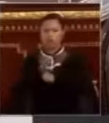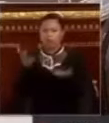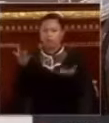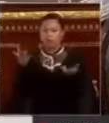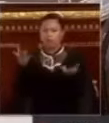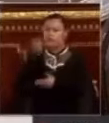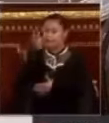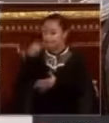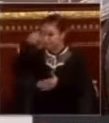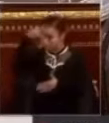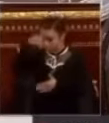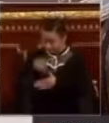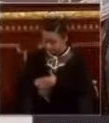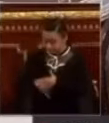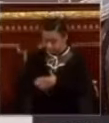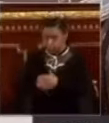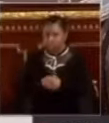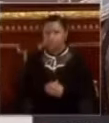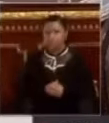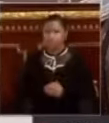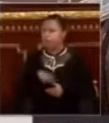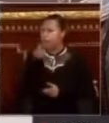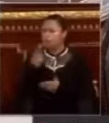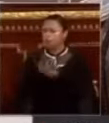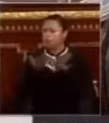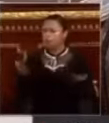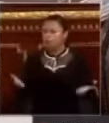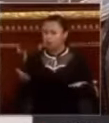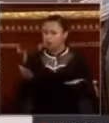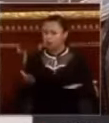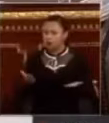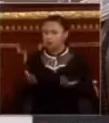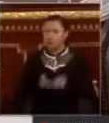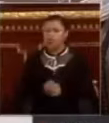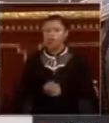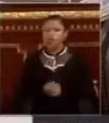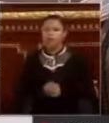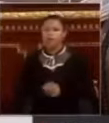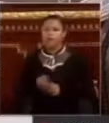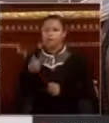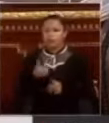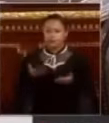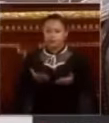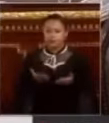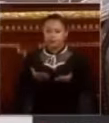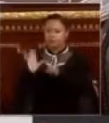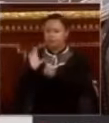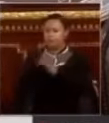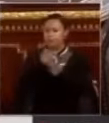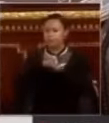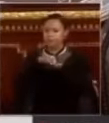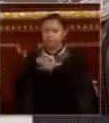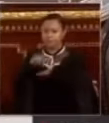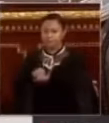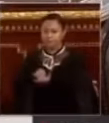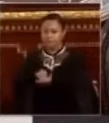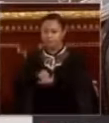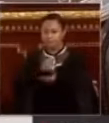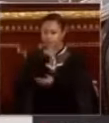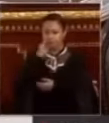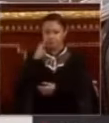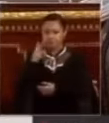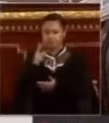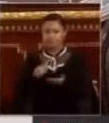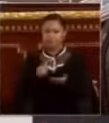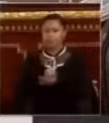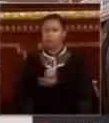pozo ya antes mencionado. Por lo anteriormente expuesto, someto a la consideración de la Comisión Permanente de este Honorable Congreso de la Ciudad de